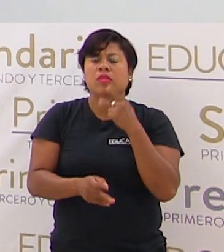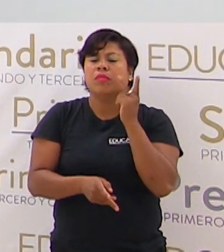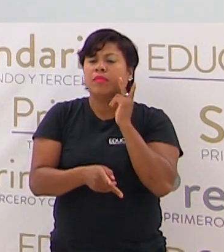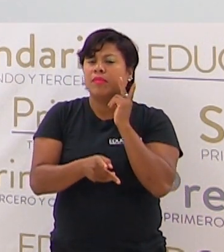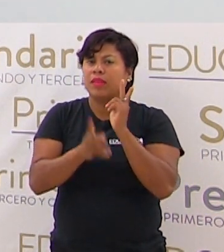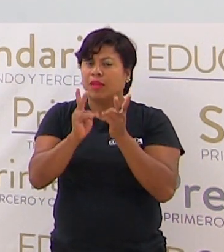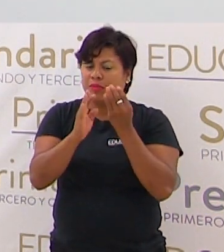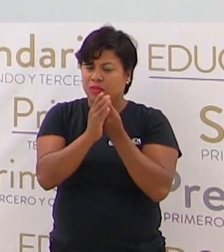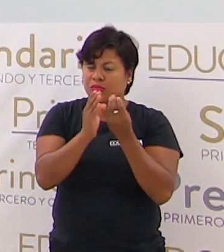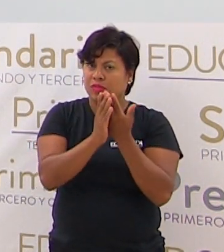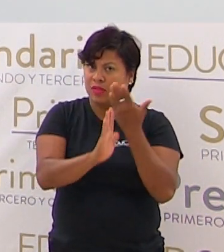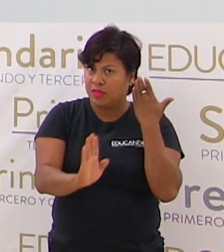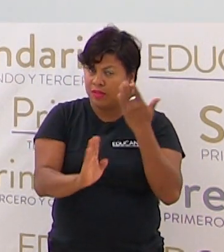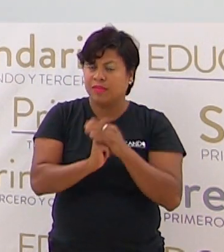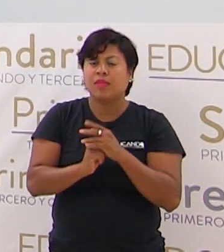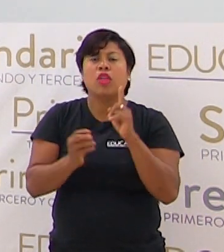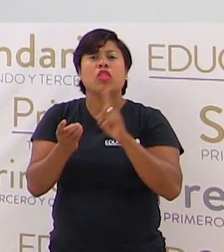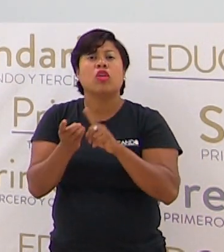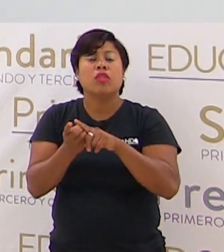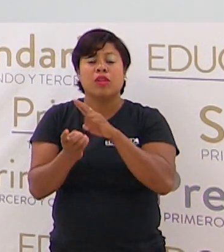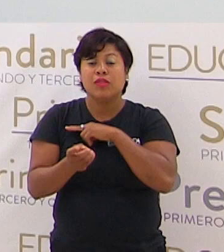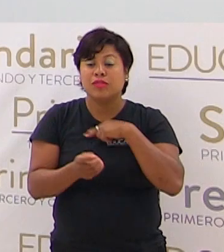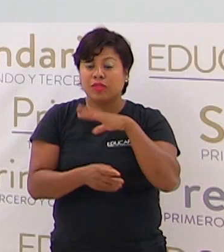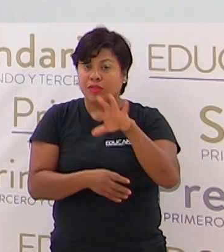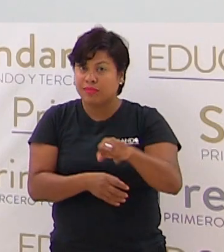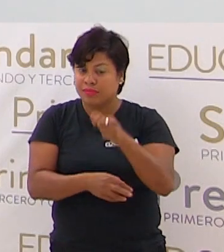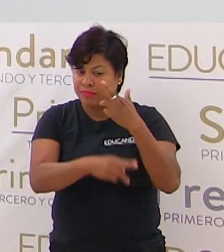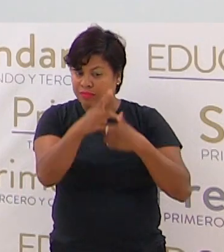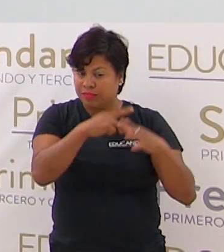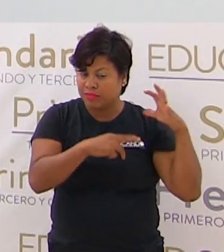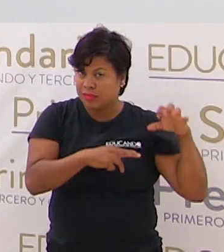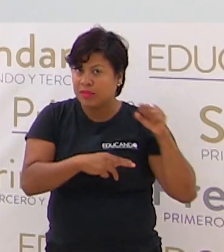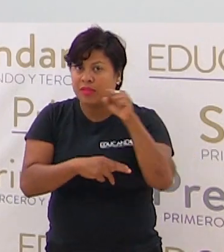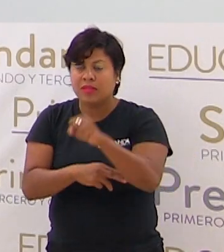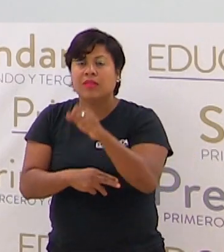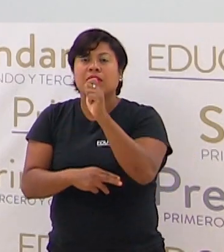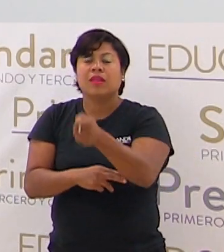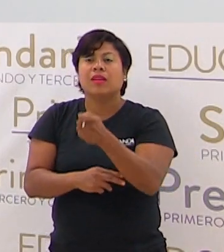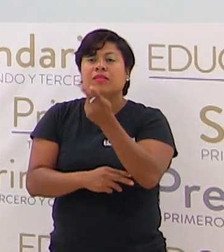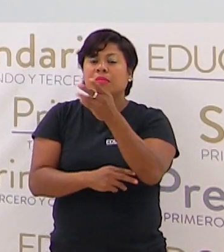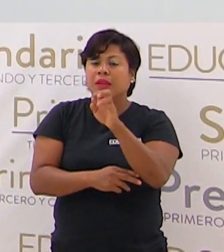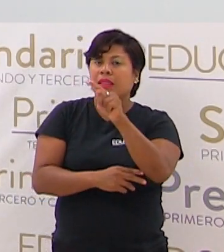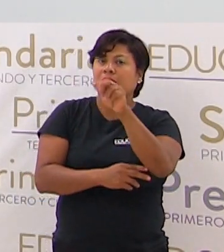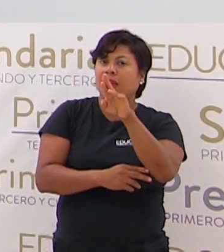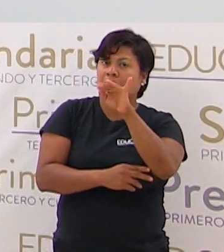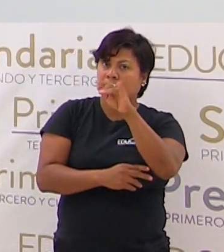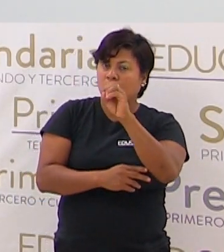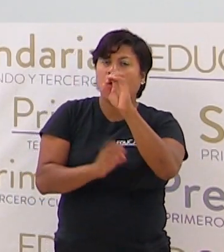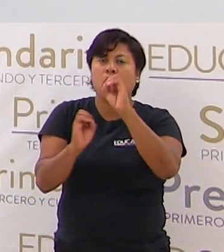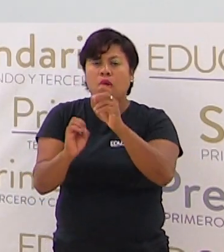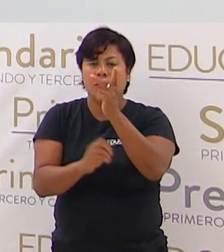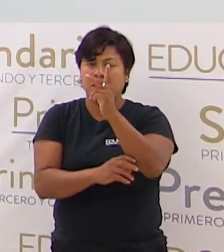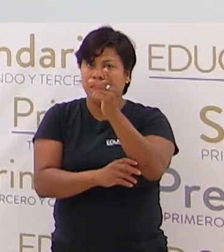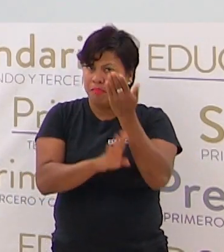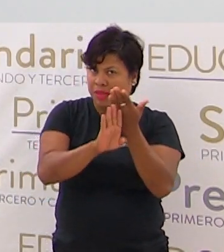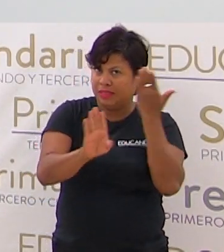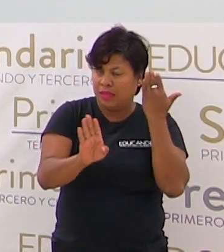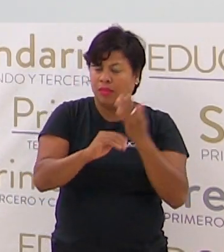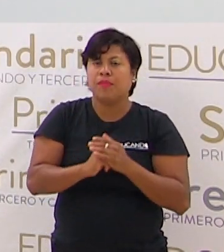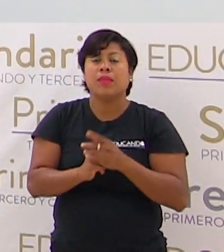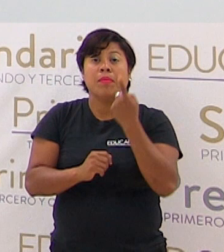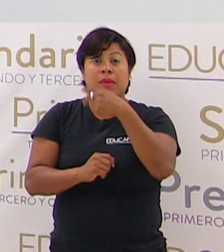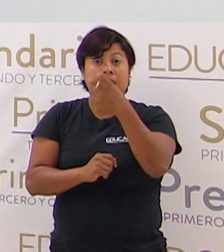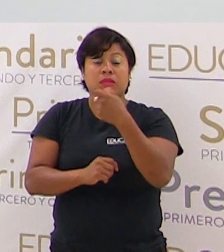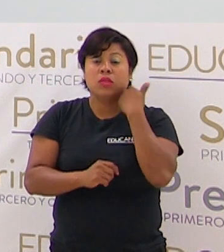la sesión anterior, donde retomamos todo lo referente a lo que es el pretérito. Y para ello